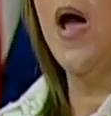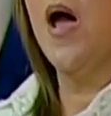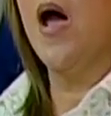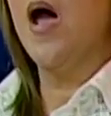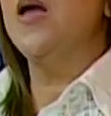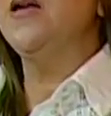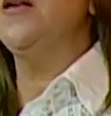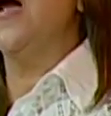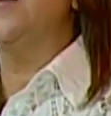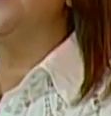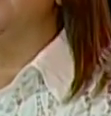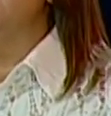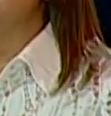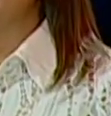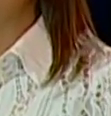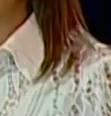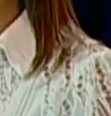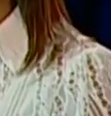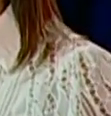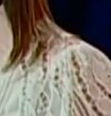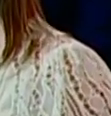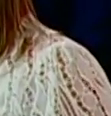dio p